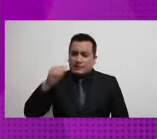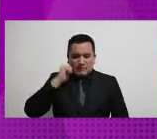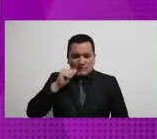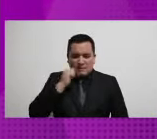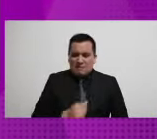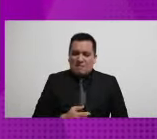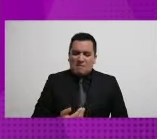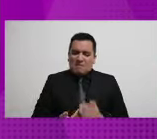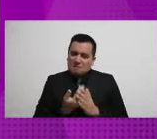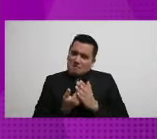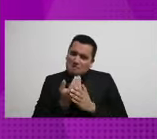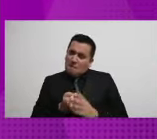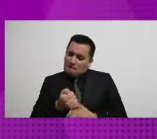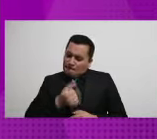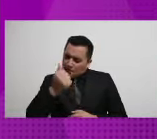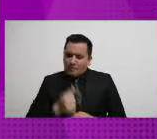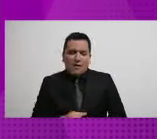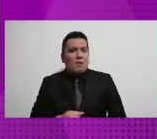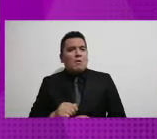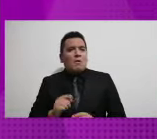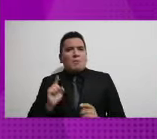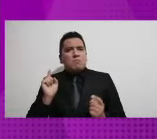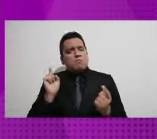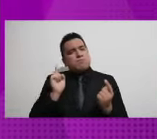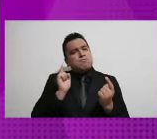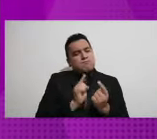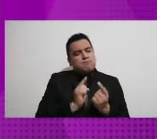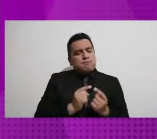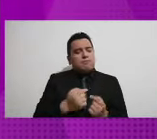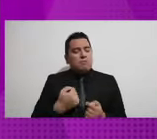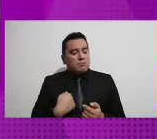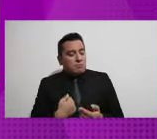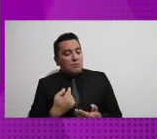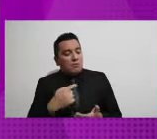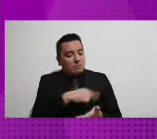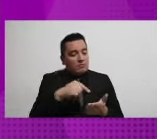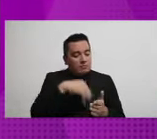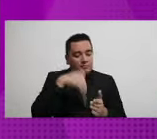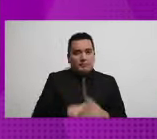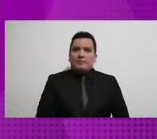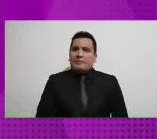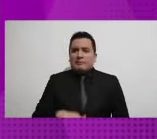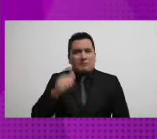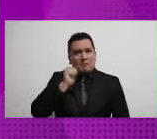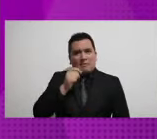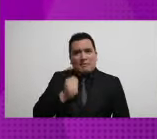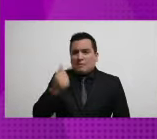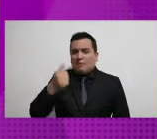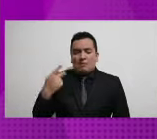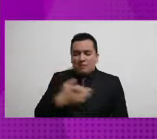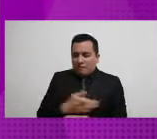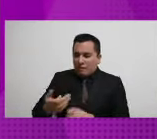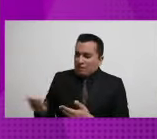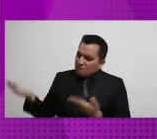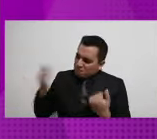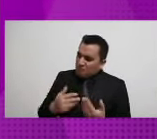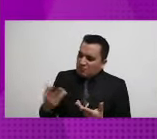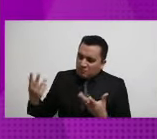inicia siempre, llega puntual a votar, inclusive pone el ejemplo a su familia de